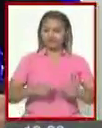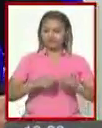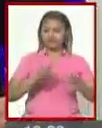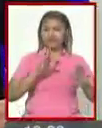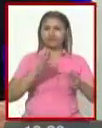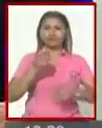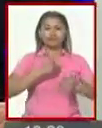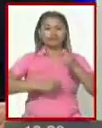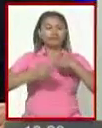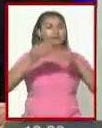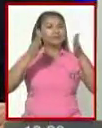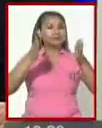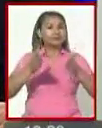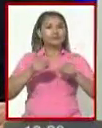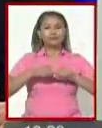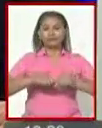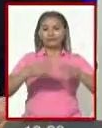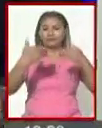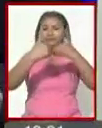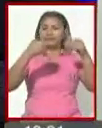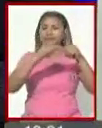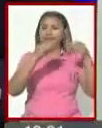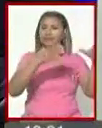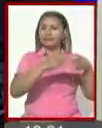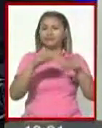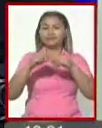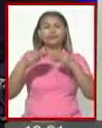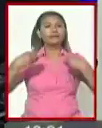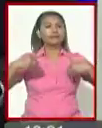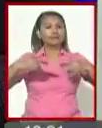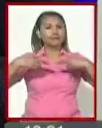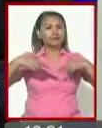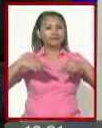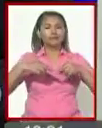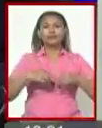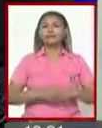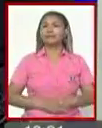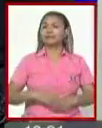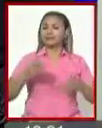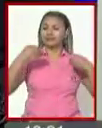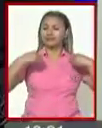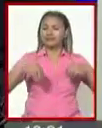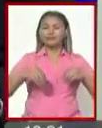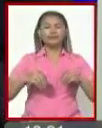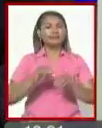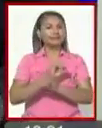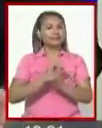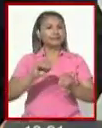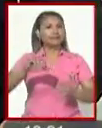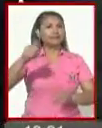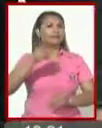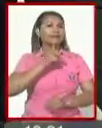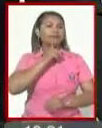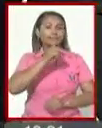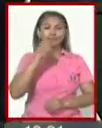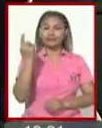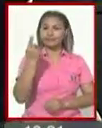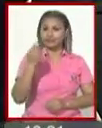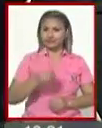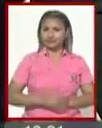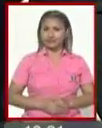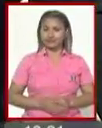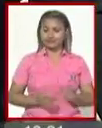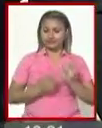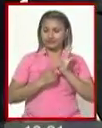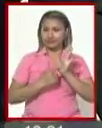Seguimos hablando de los gremialistas porque continúa la división de gremiales en el mercado de la Ramada. Un grupo asegura que no venden sus productos y otros